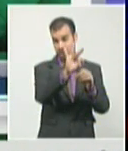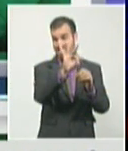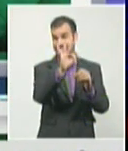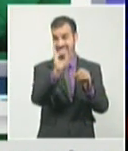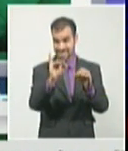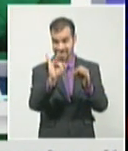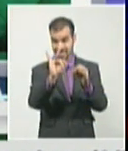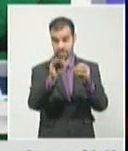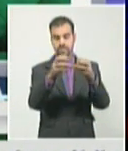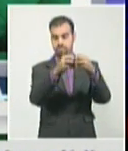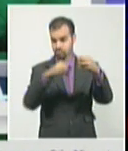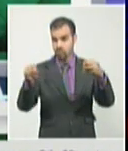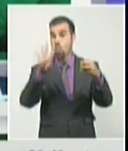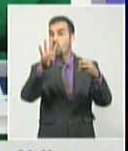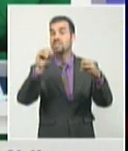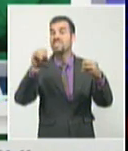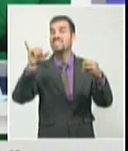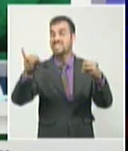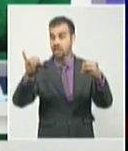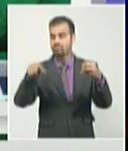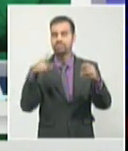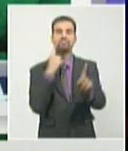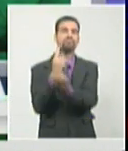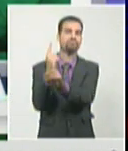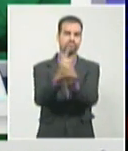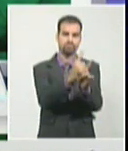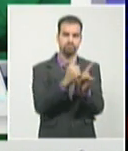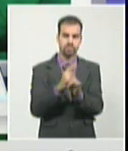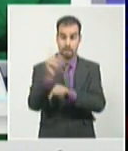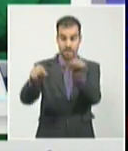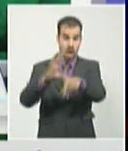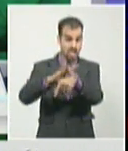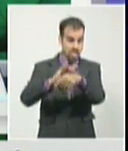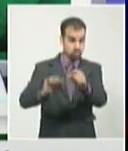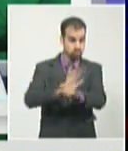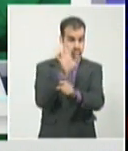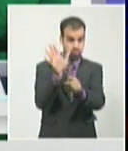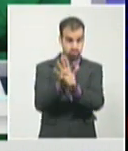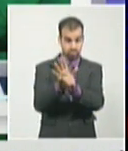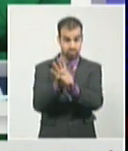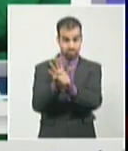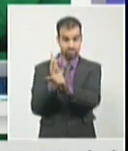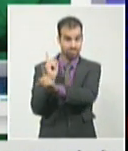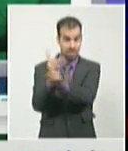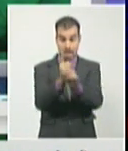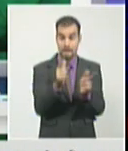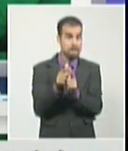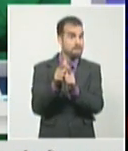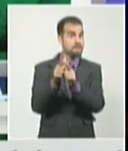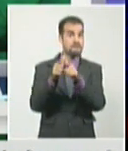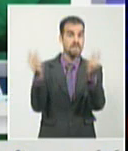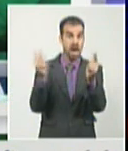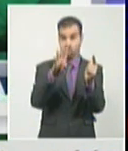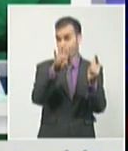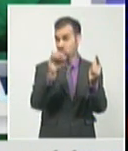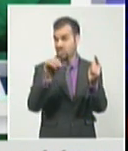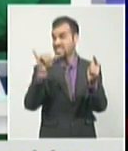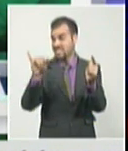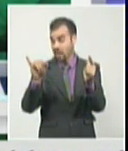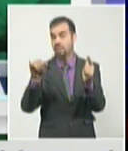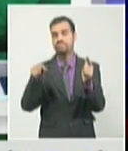casos confirmados temo hablando que el 83,4 por ciento fíjese que por ciento no es elevado el